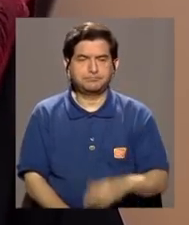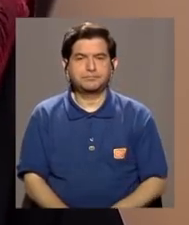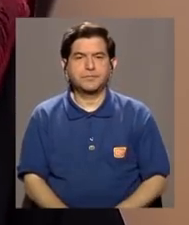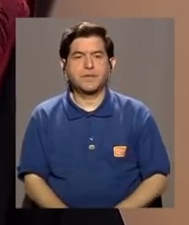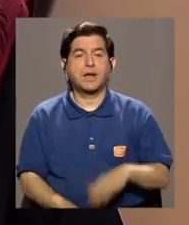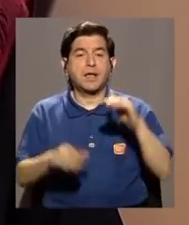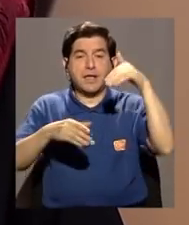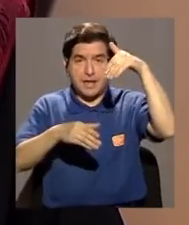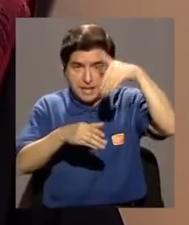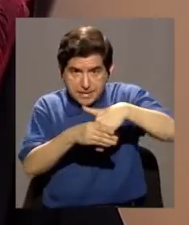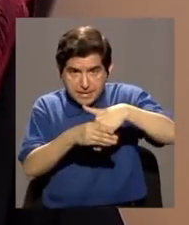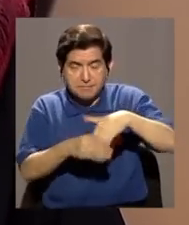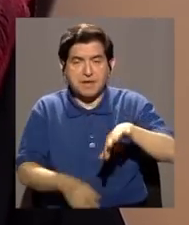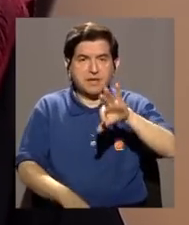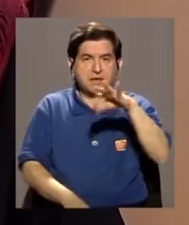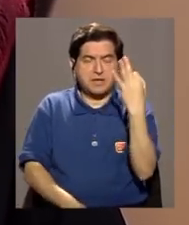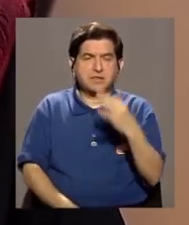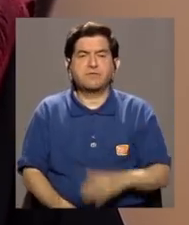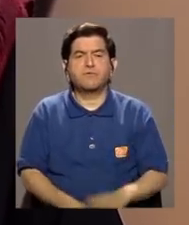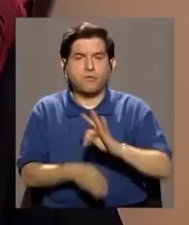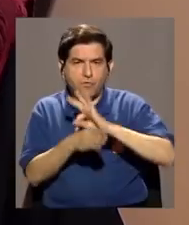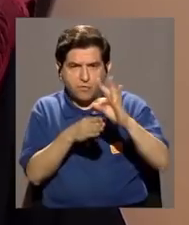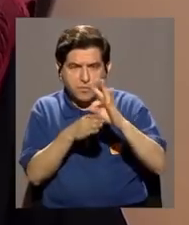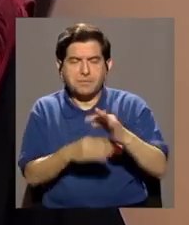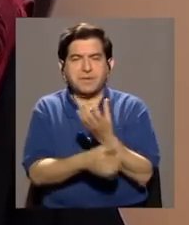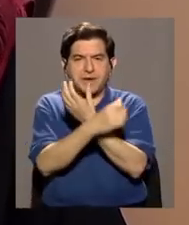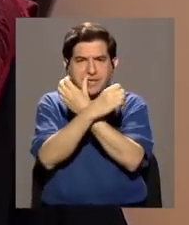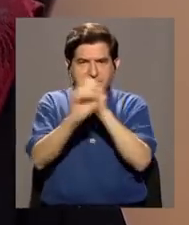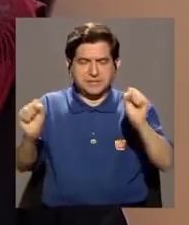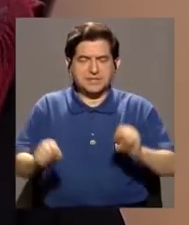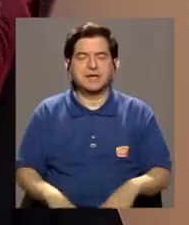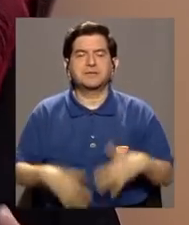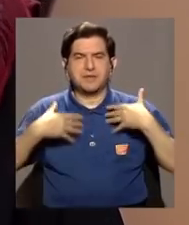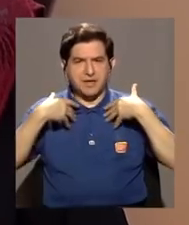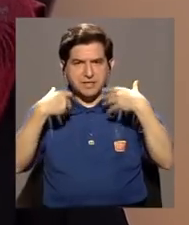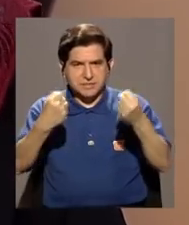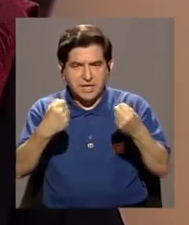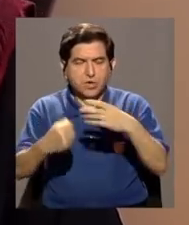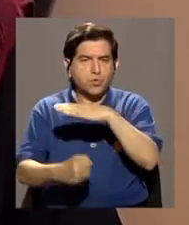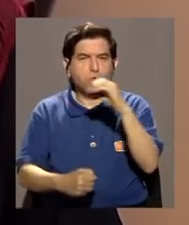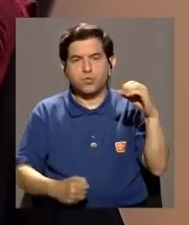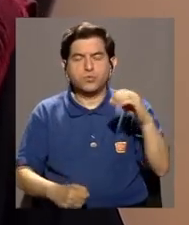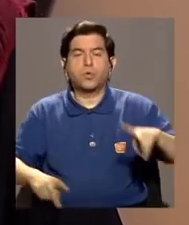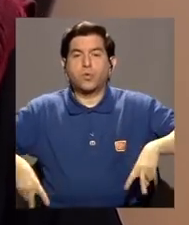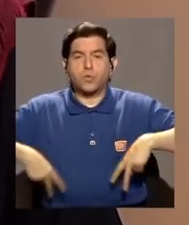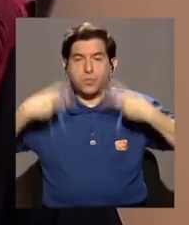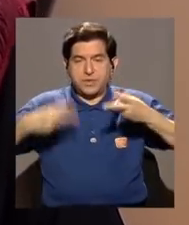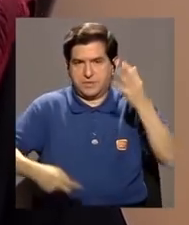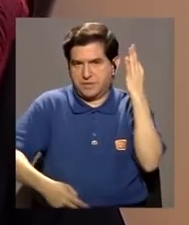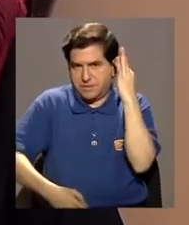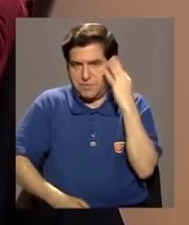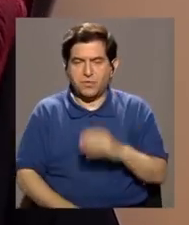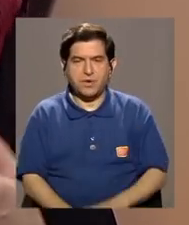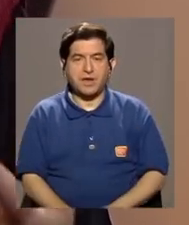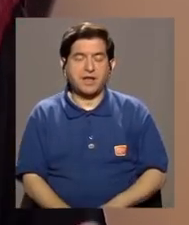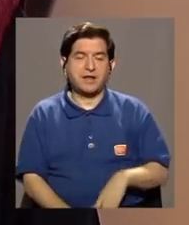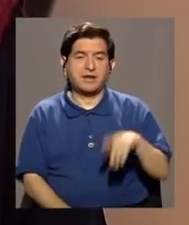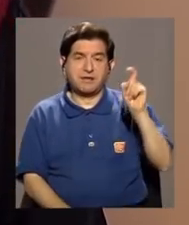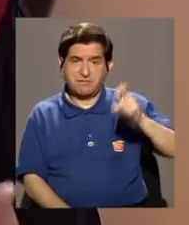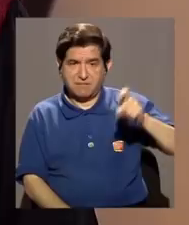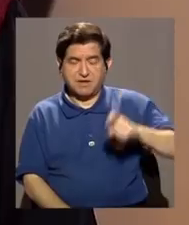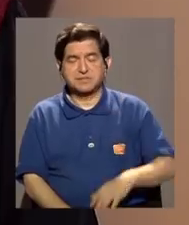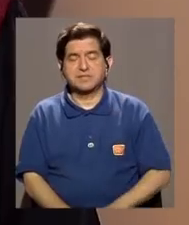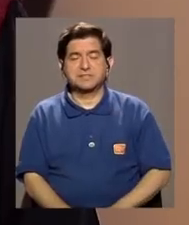para poder intervenir de manera terapéutica y salvar la salud preservar la salud o la vida de esa mujer esa